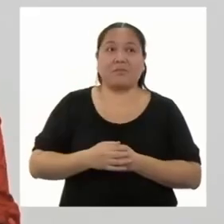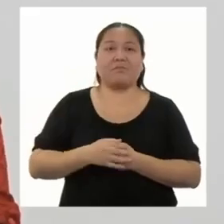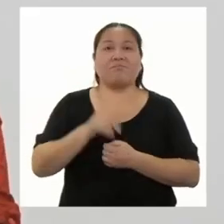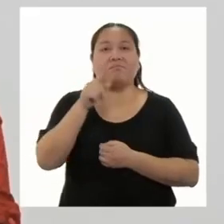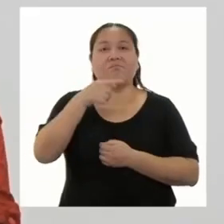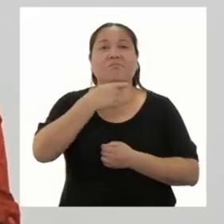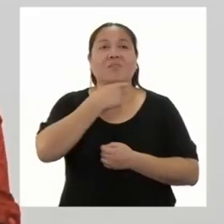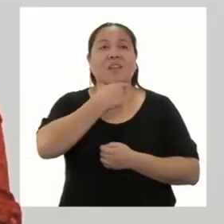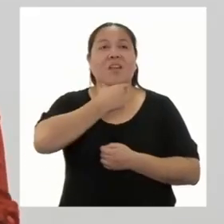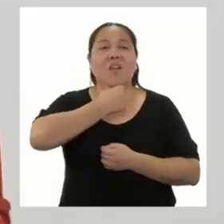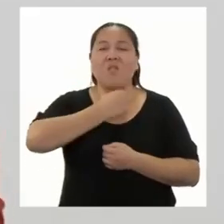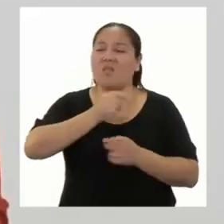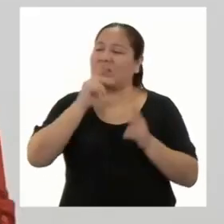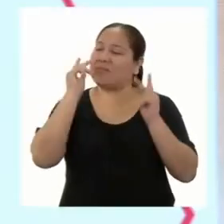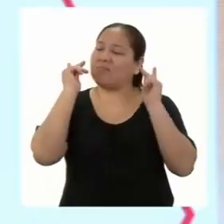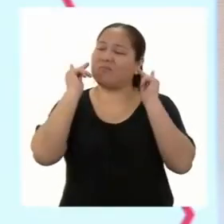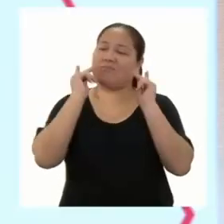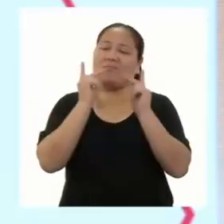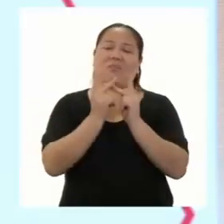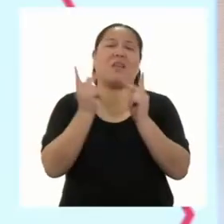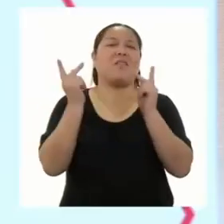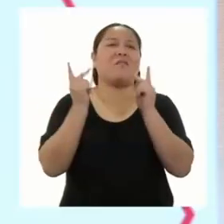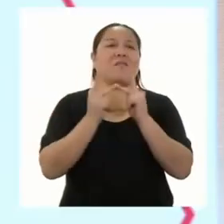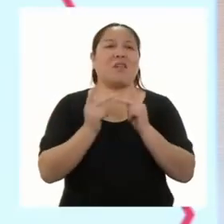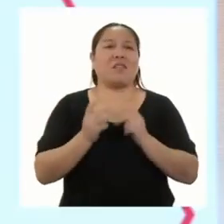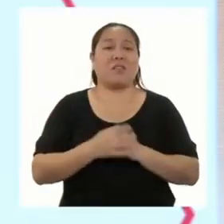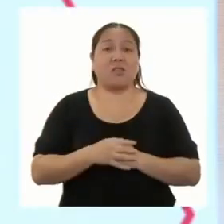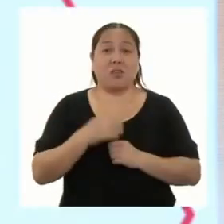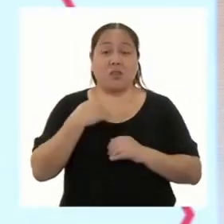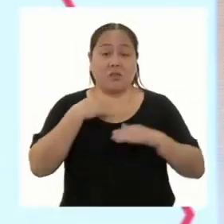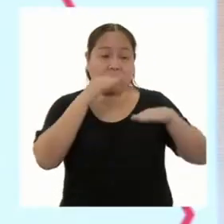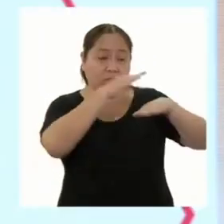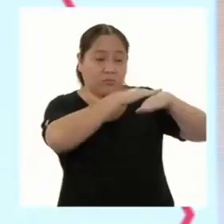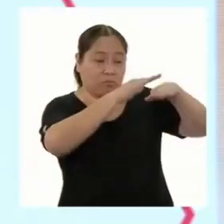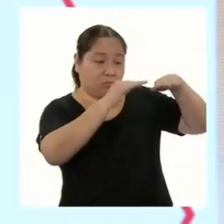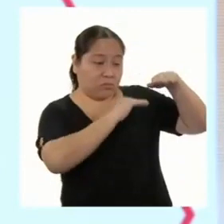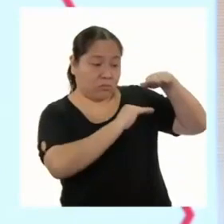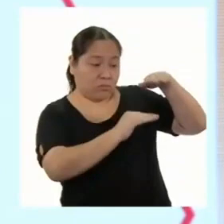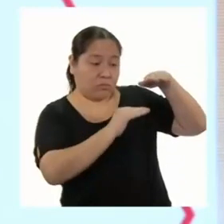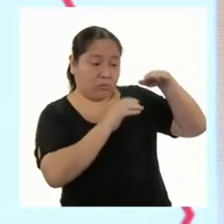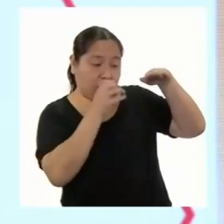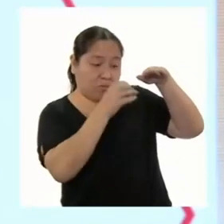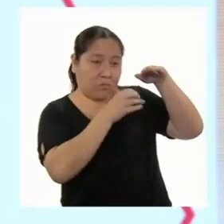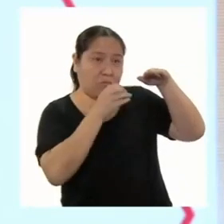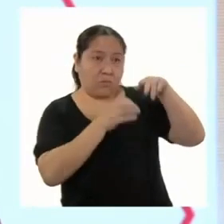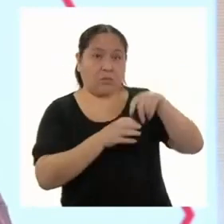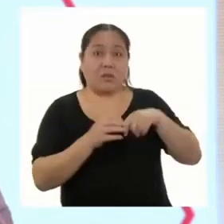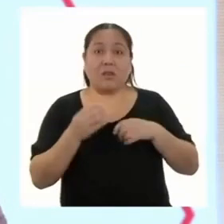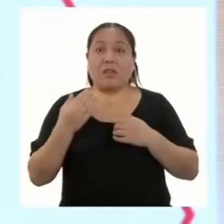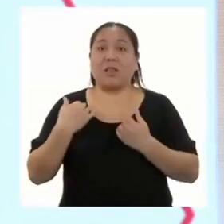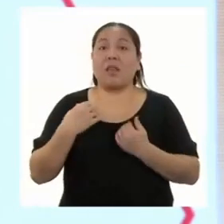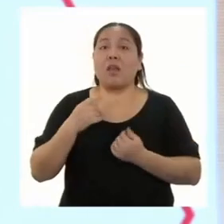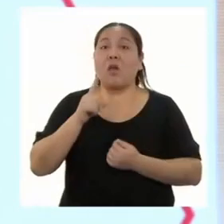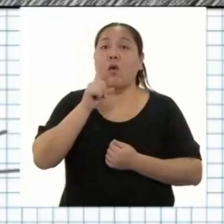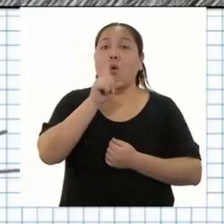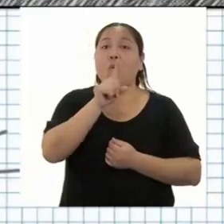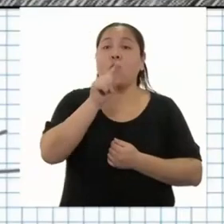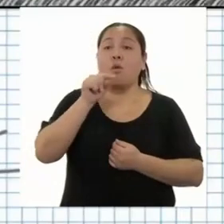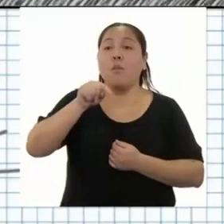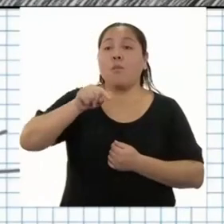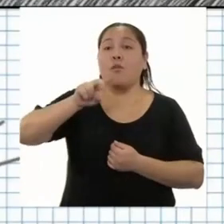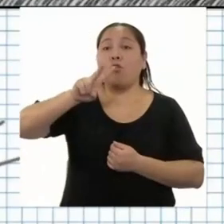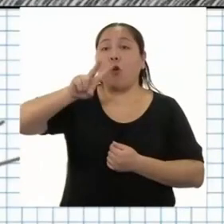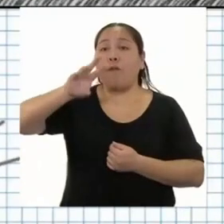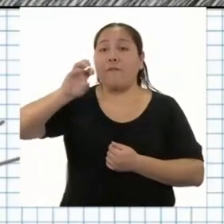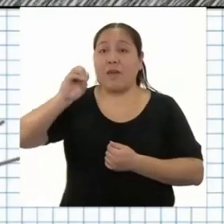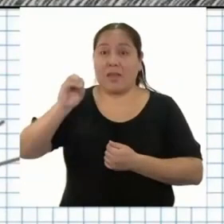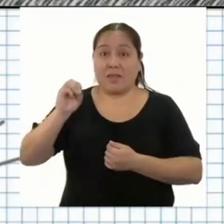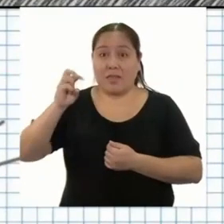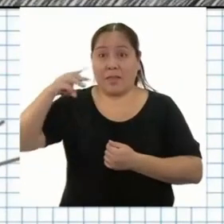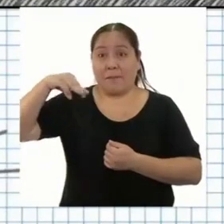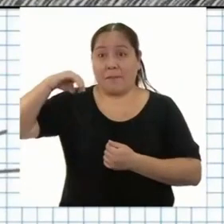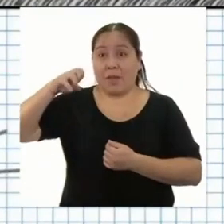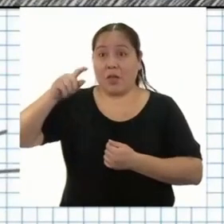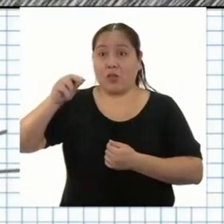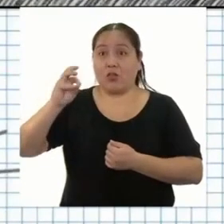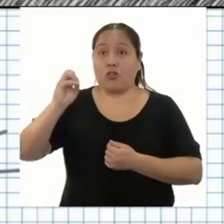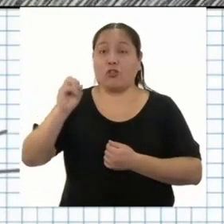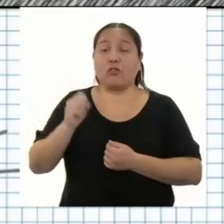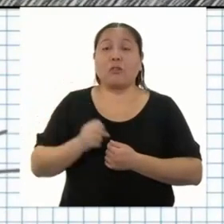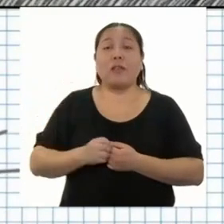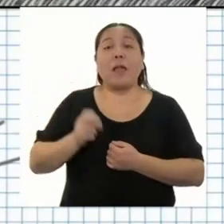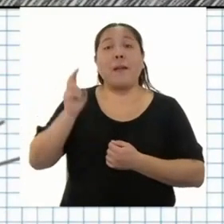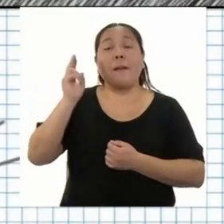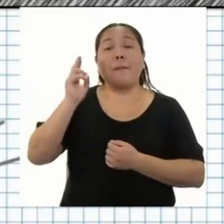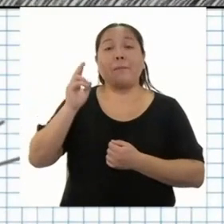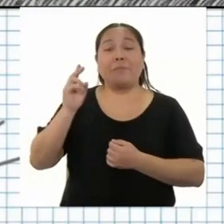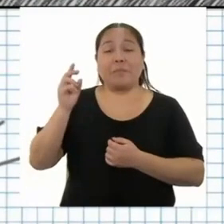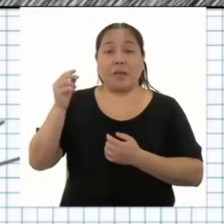parece excelente. El estante que quiero hacer debería medir 1,20 metros y el maestro carpintero me ha pedido que le